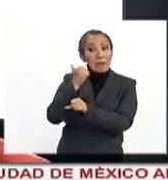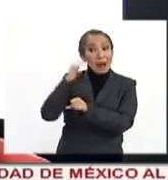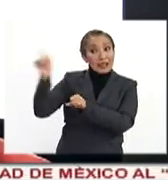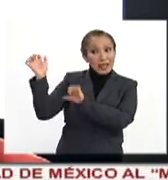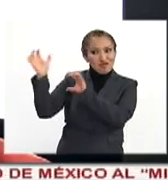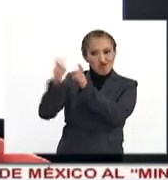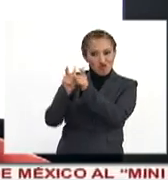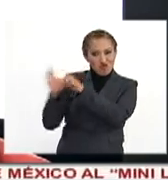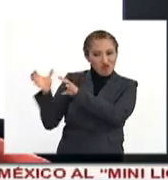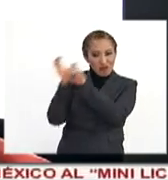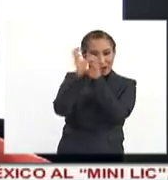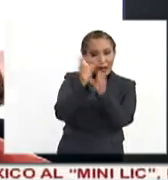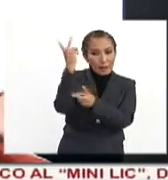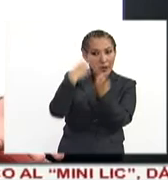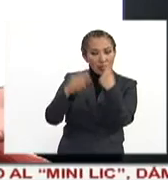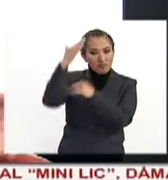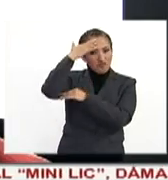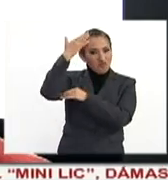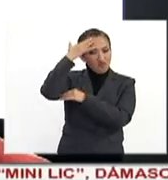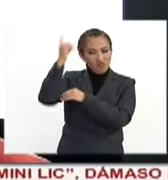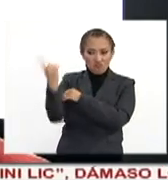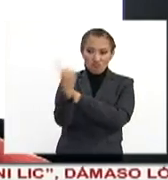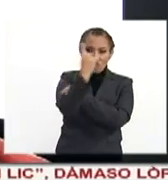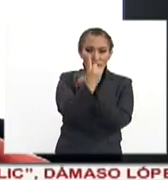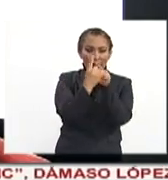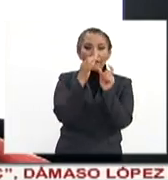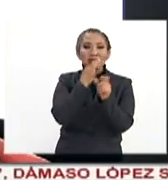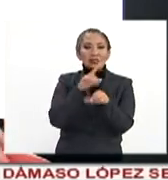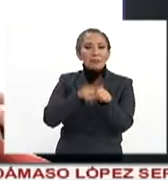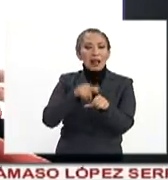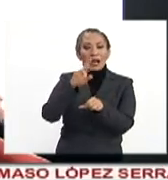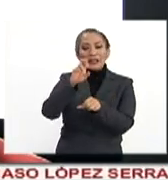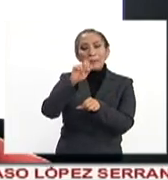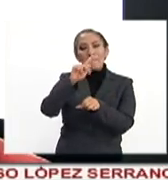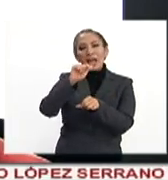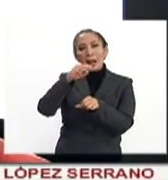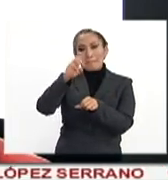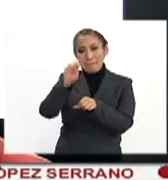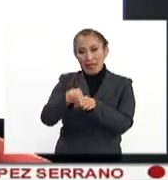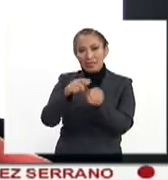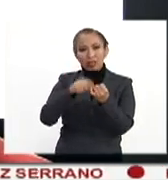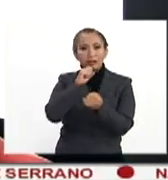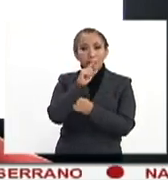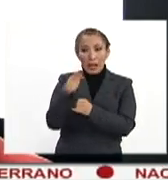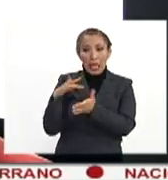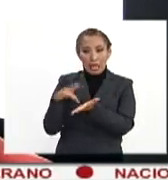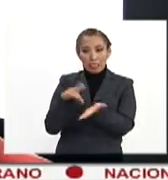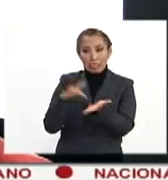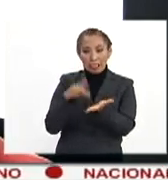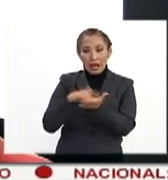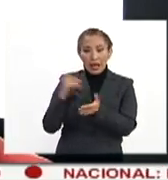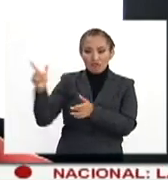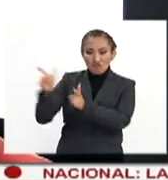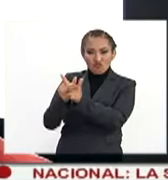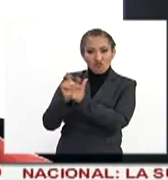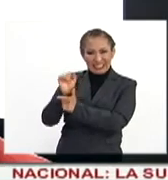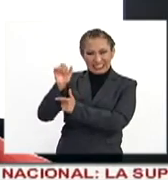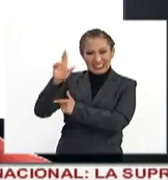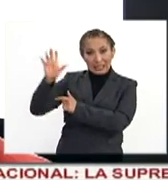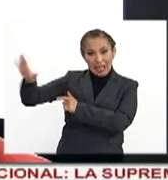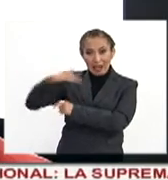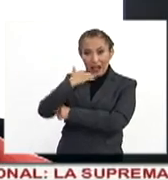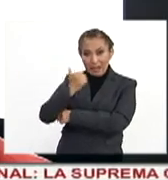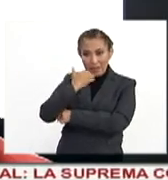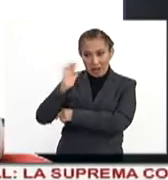Alemania, que viene encabezado por el Festival Reeperbahn y apoyado por el Ministerio de Relaciones Exteriores